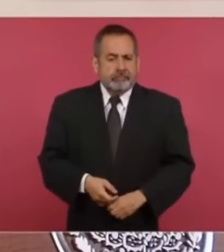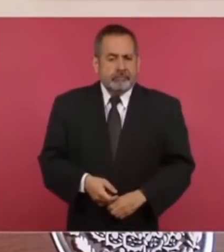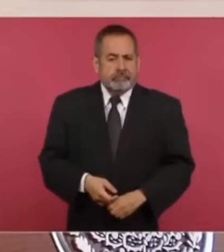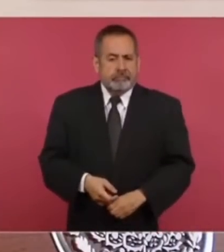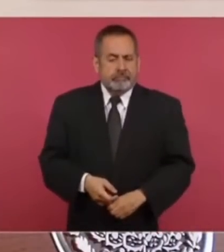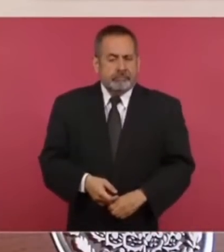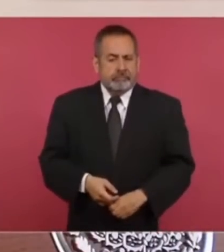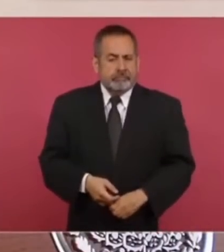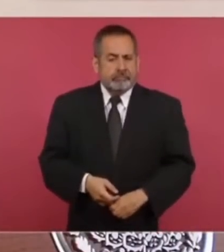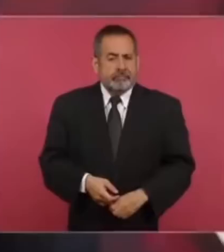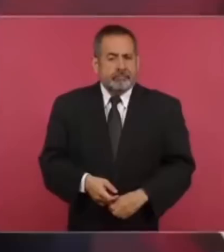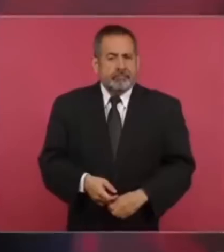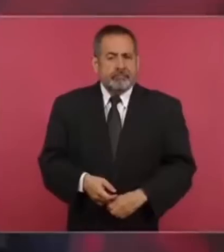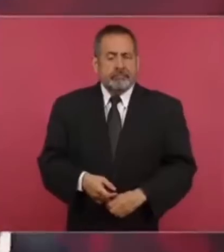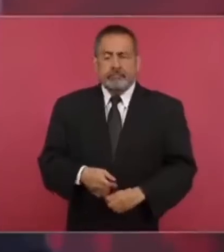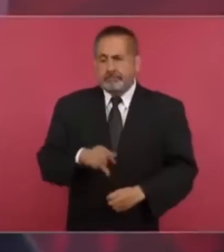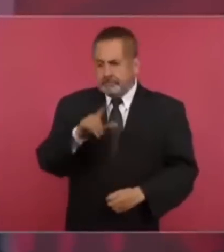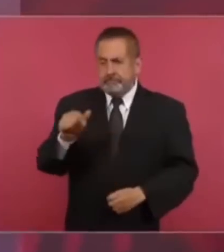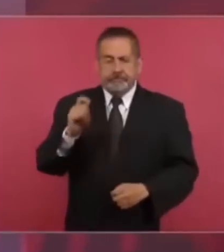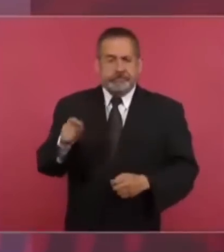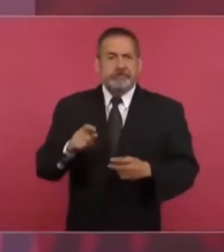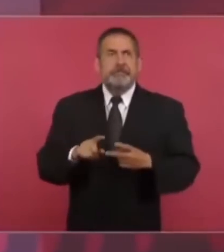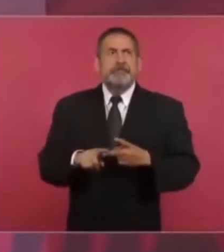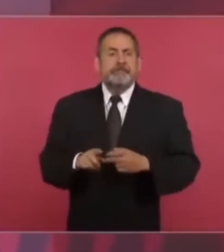Y luego